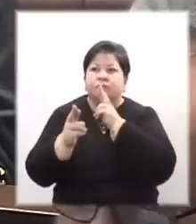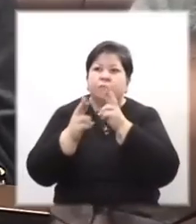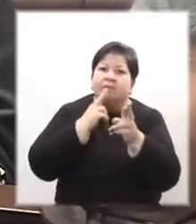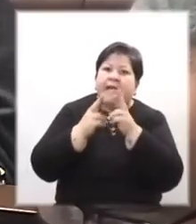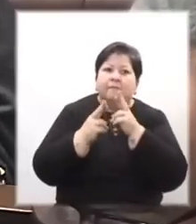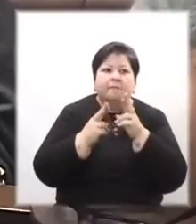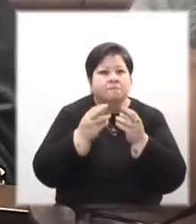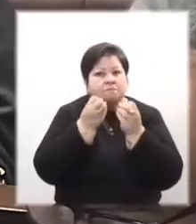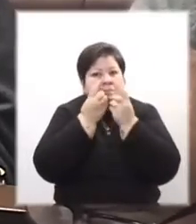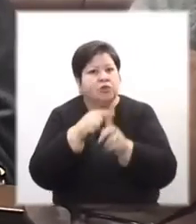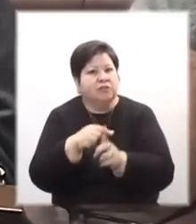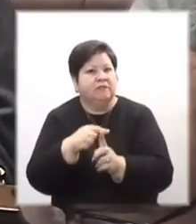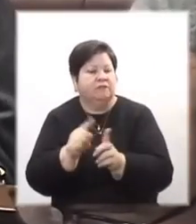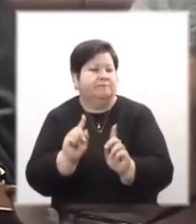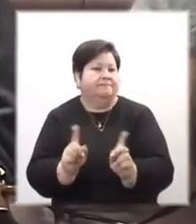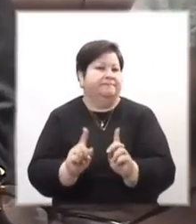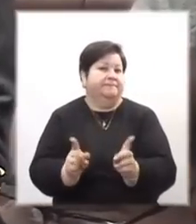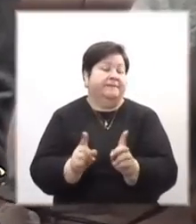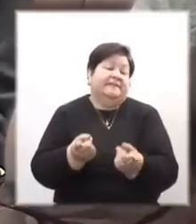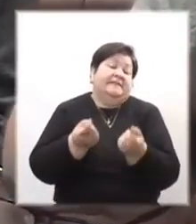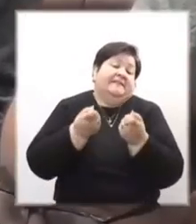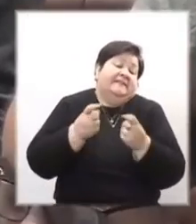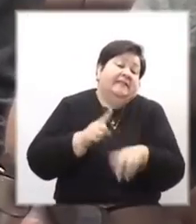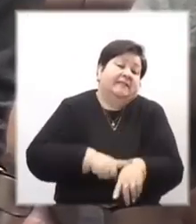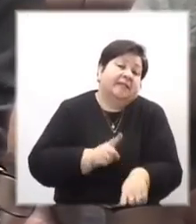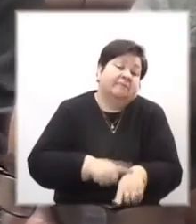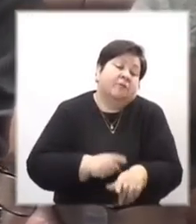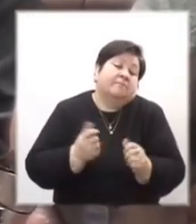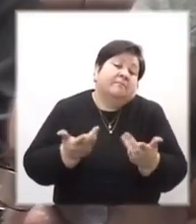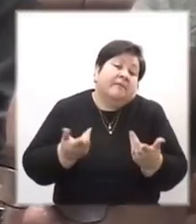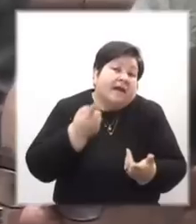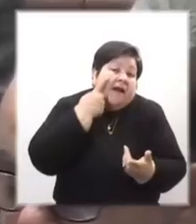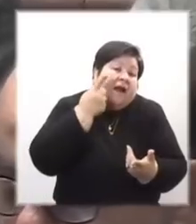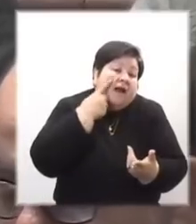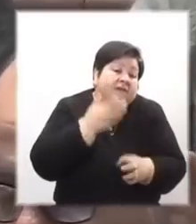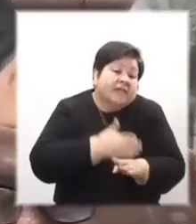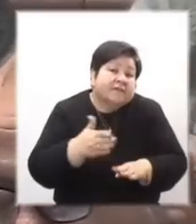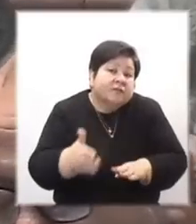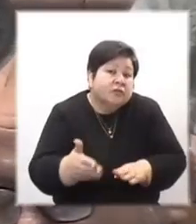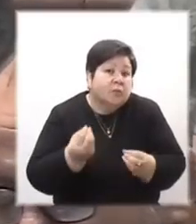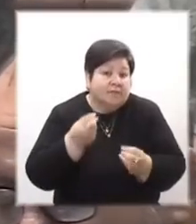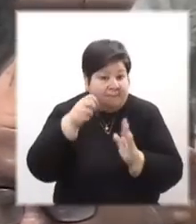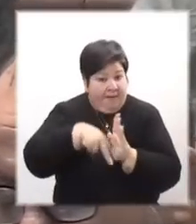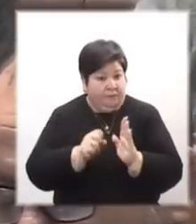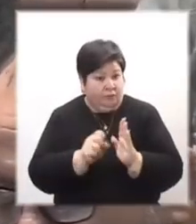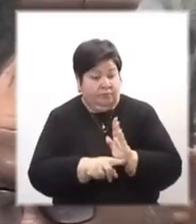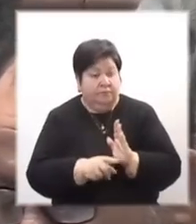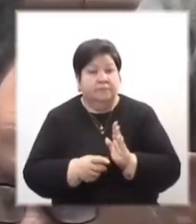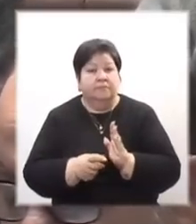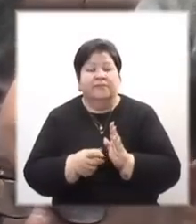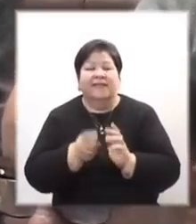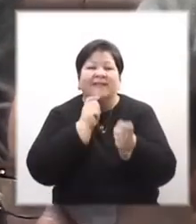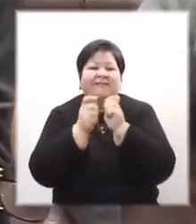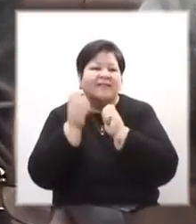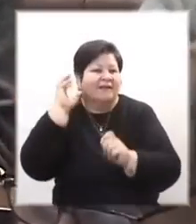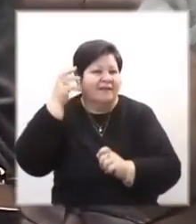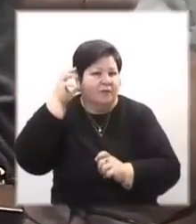siendo halagüeños, tal vez se necesite tiempo para ver los efectos de la aplicación de ese plan. En una entrevista en una